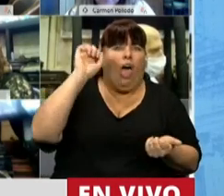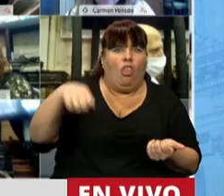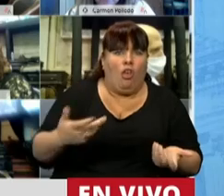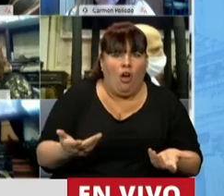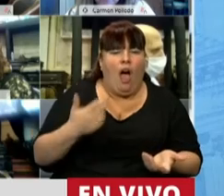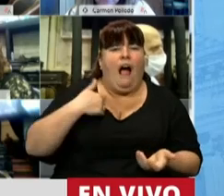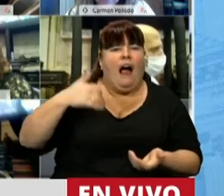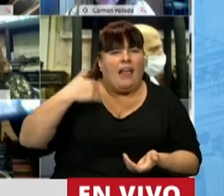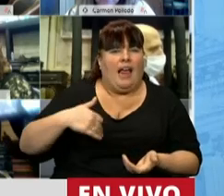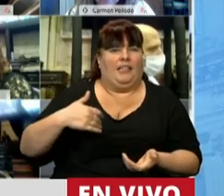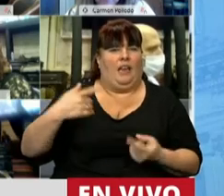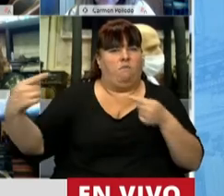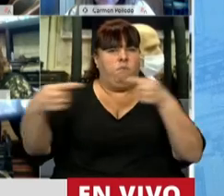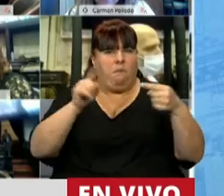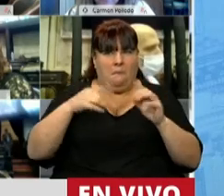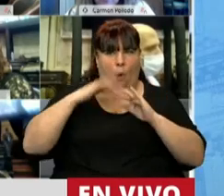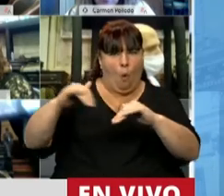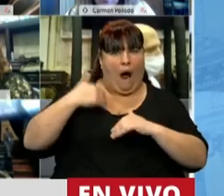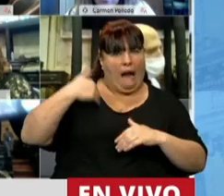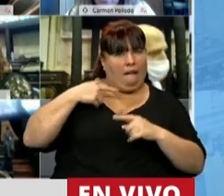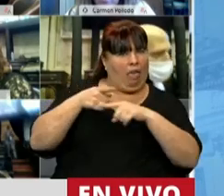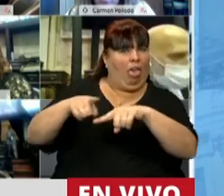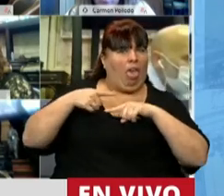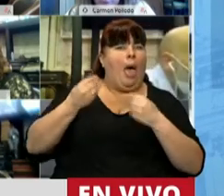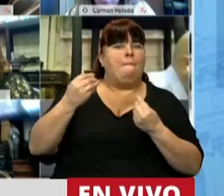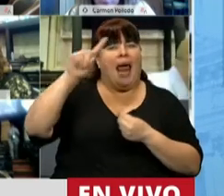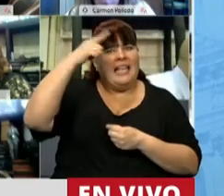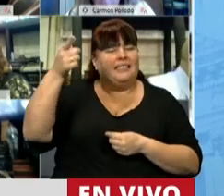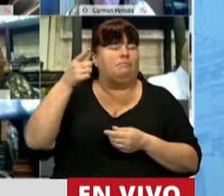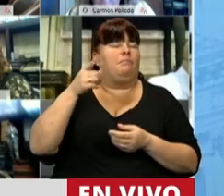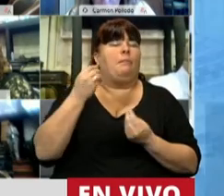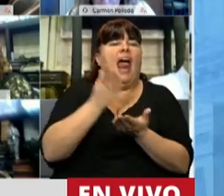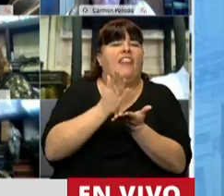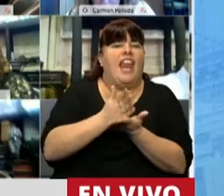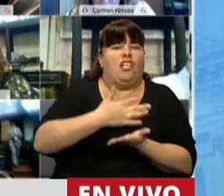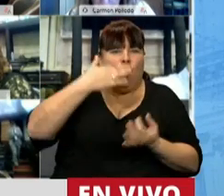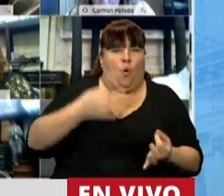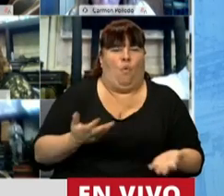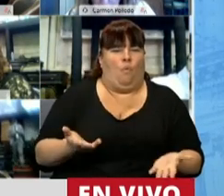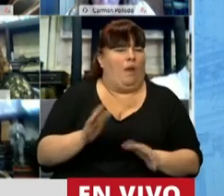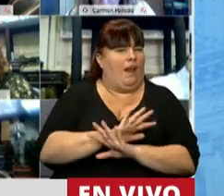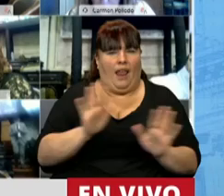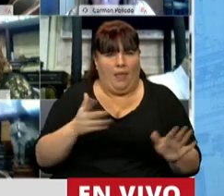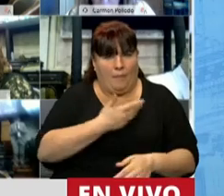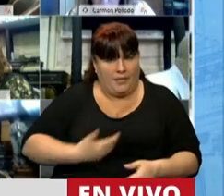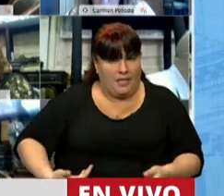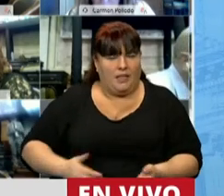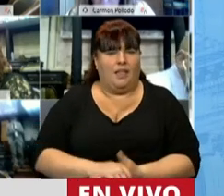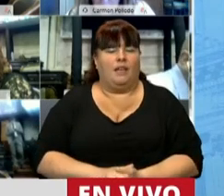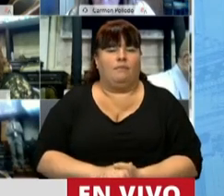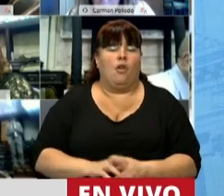ausente, que los argentinos nos enfrentemos entre nosotros para que el Estado de Derecho tenga lugar. Nada más, señor